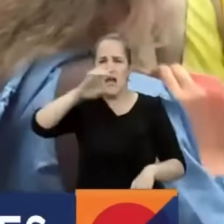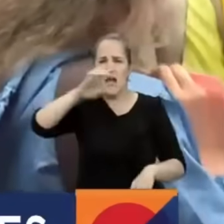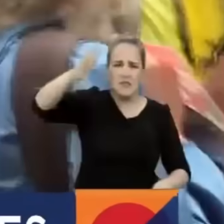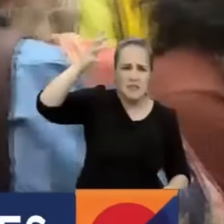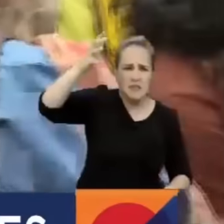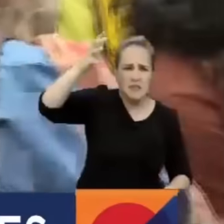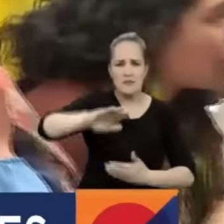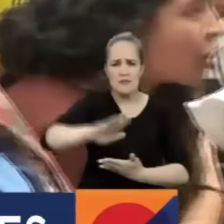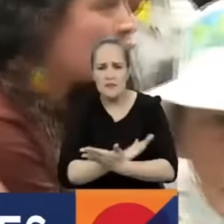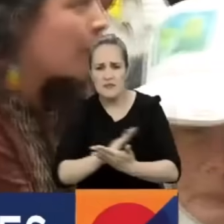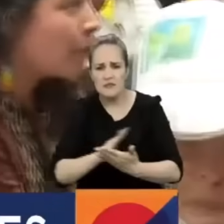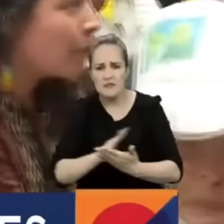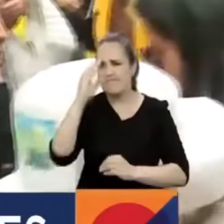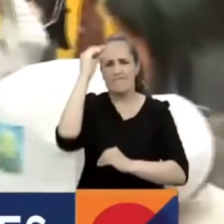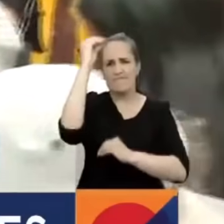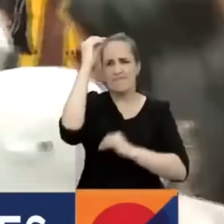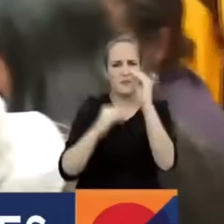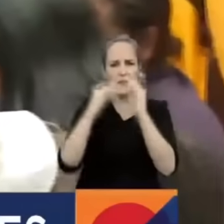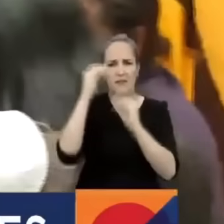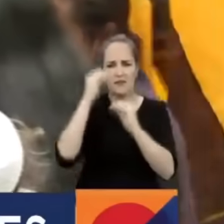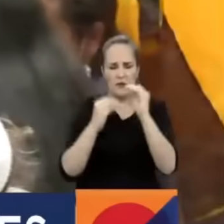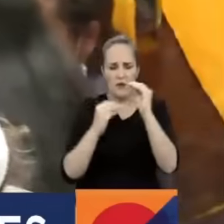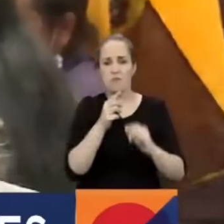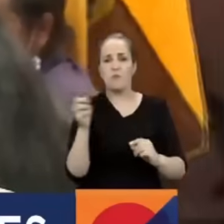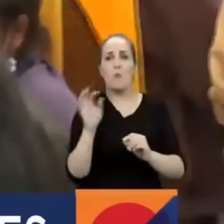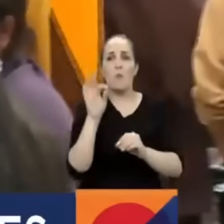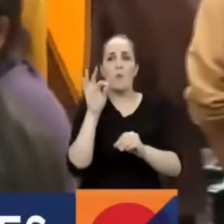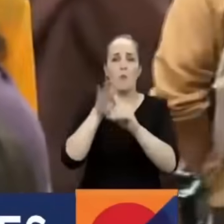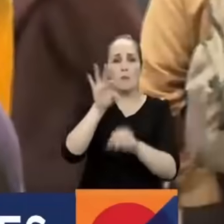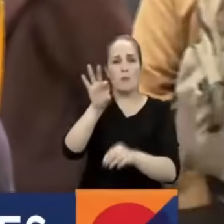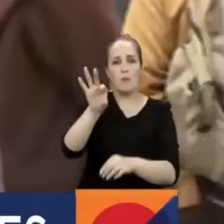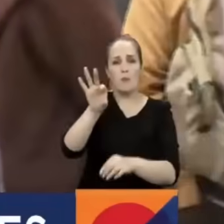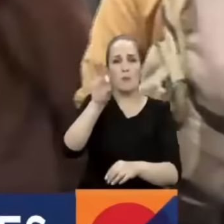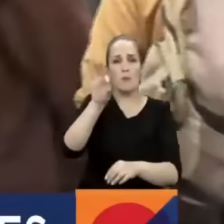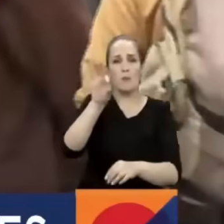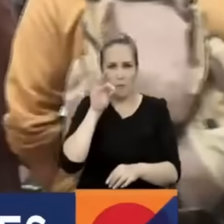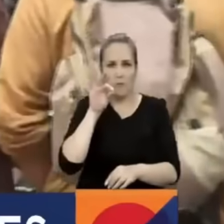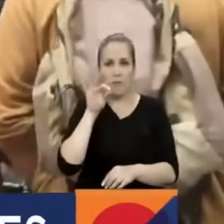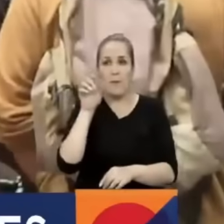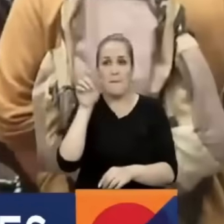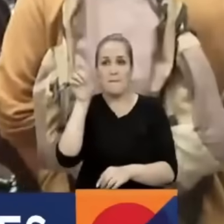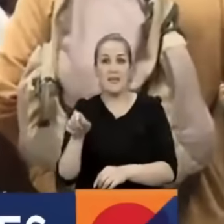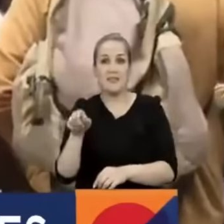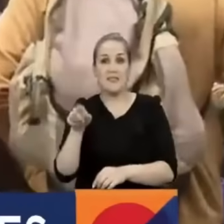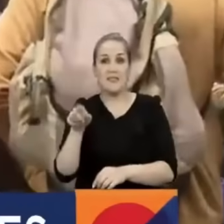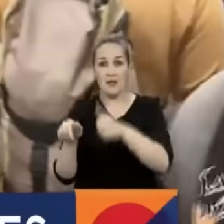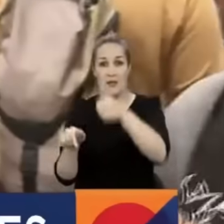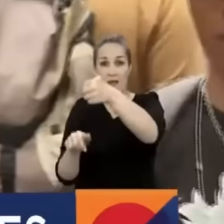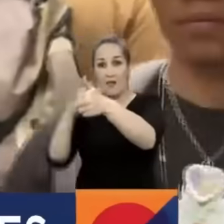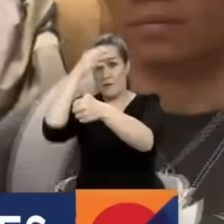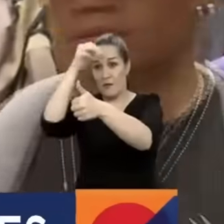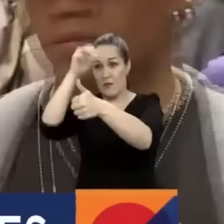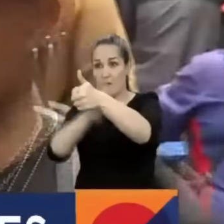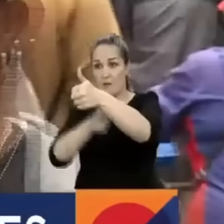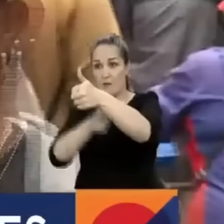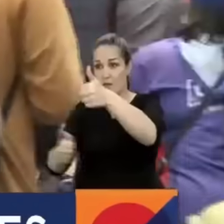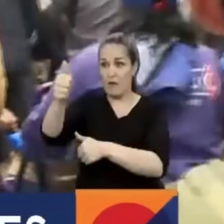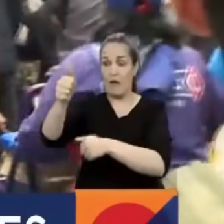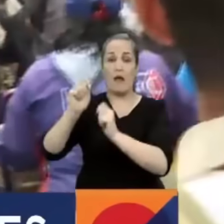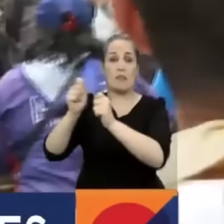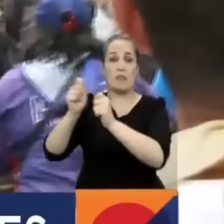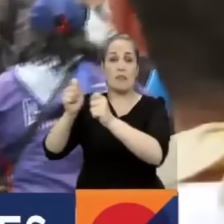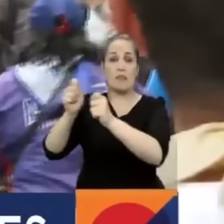gente, rechazan la elección de Mancera como fiscal interina.